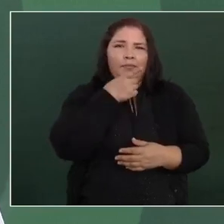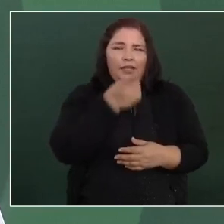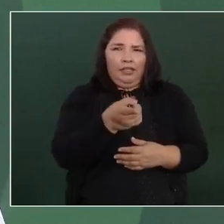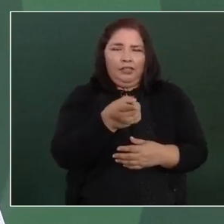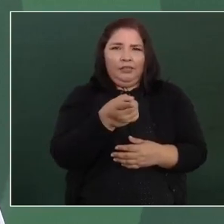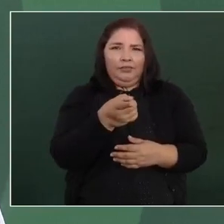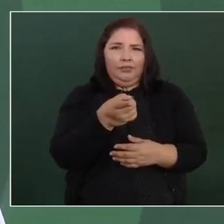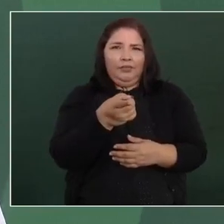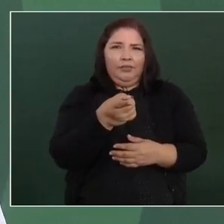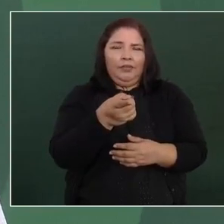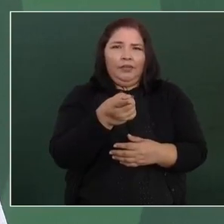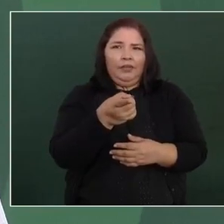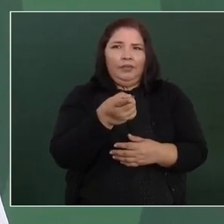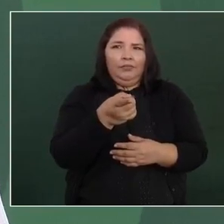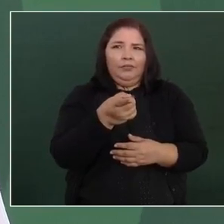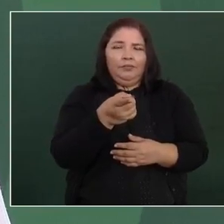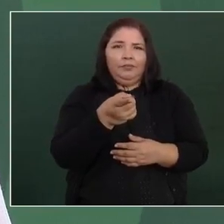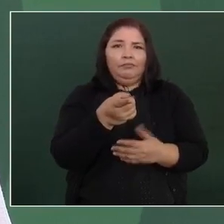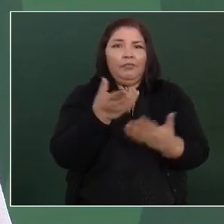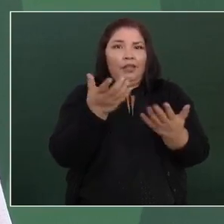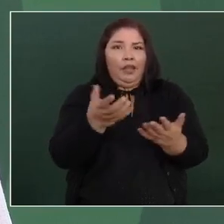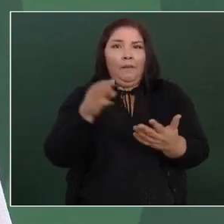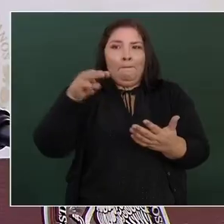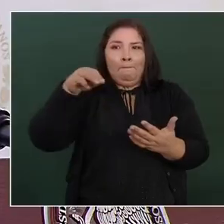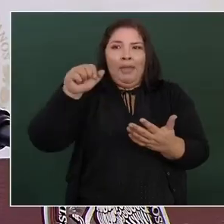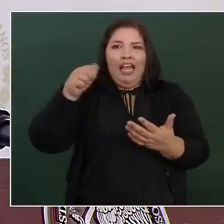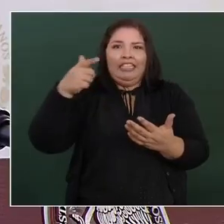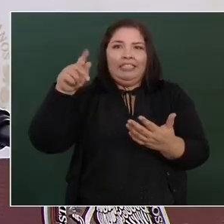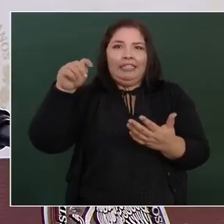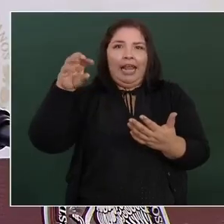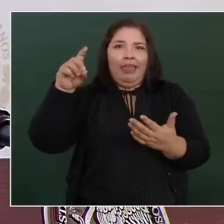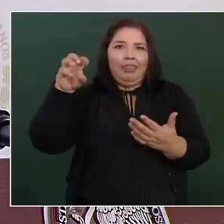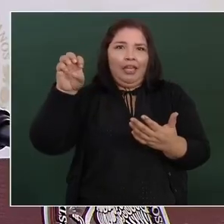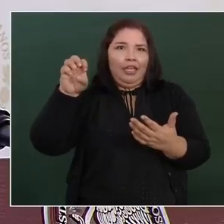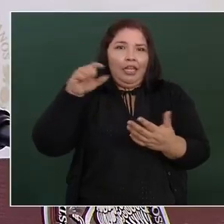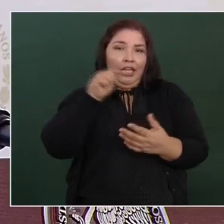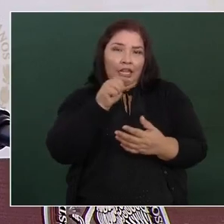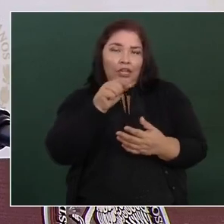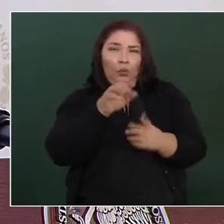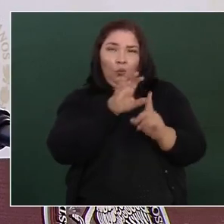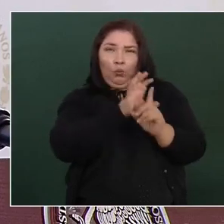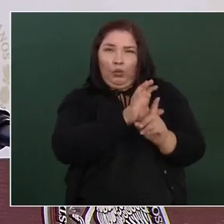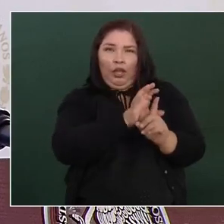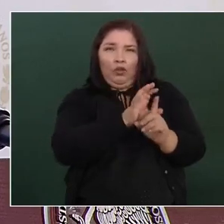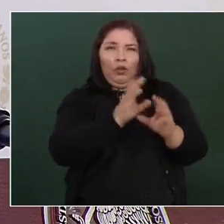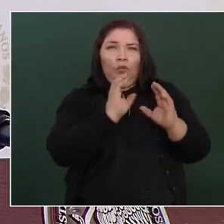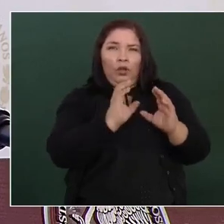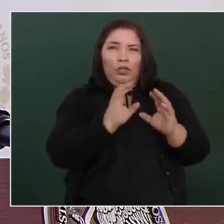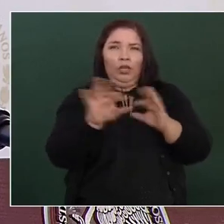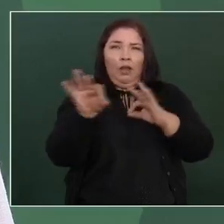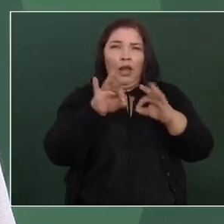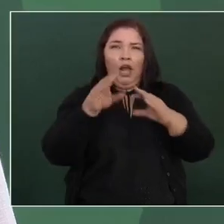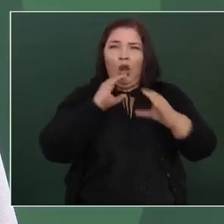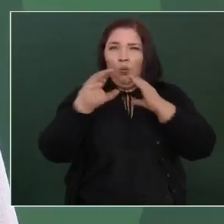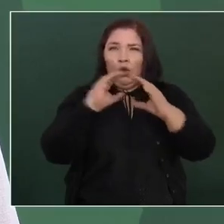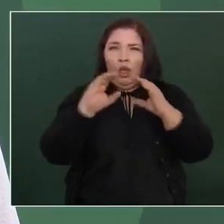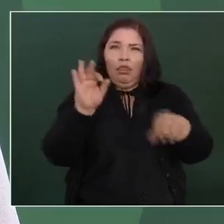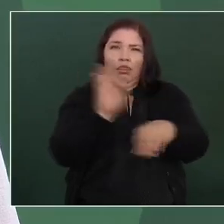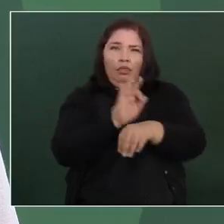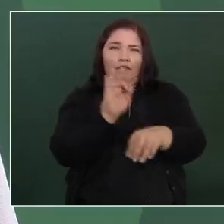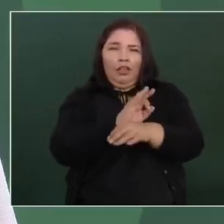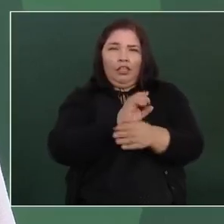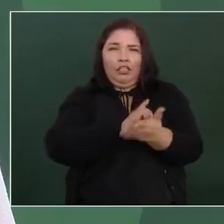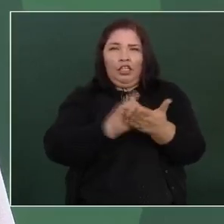que aunque el magistrado no era parte del mecanismo de protección a periodistas y defensores de